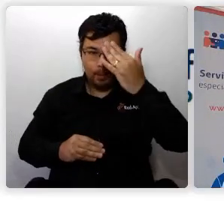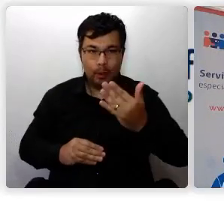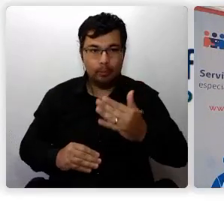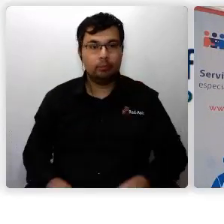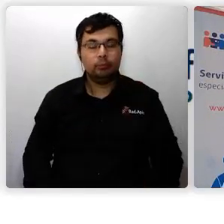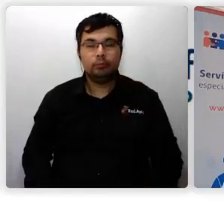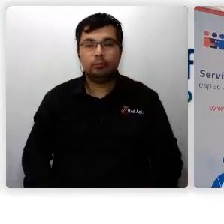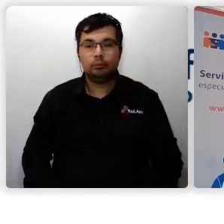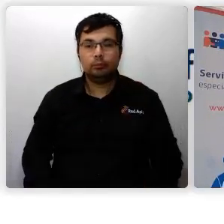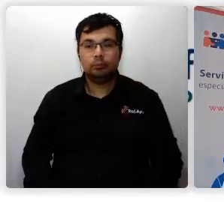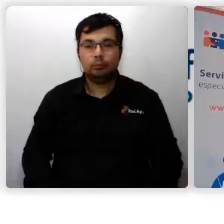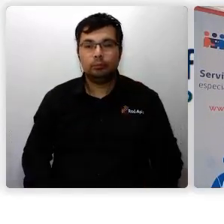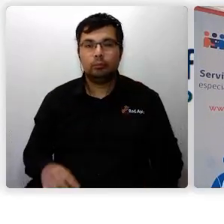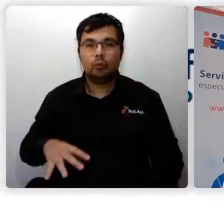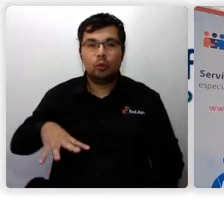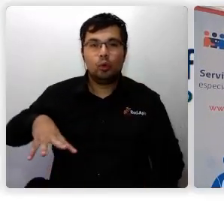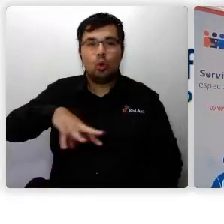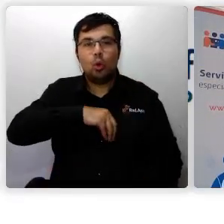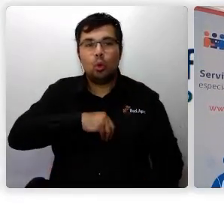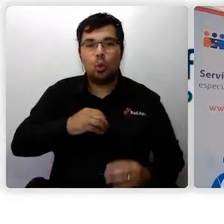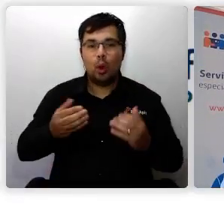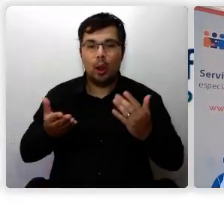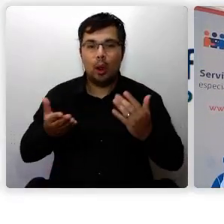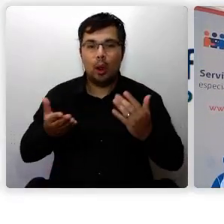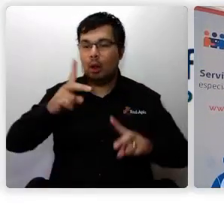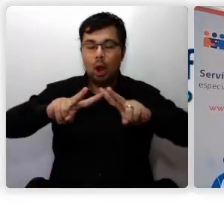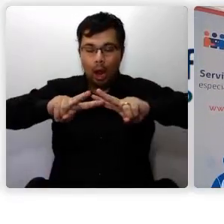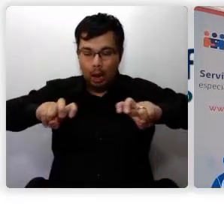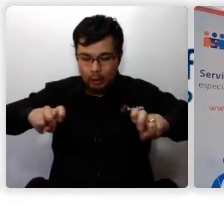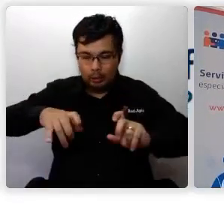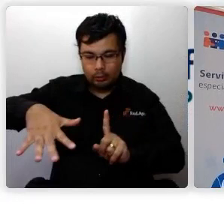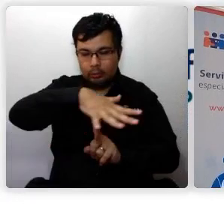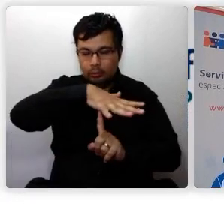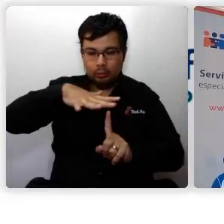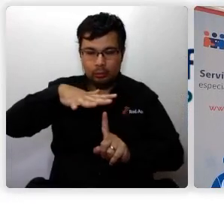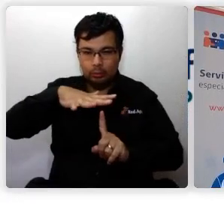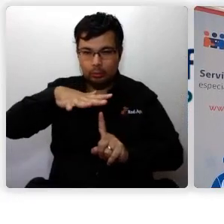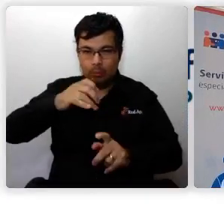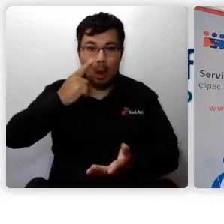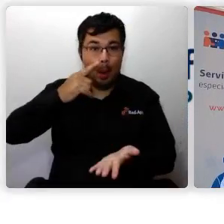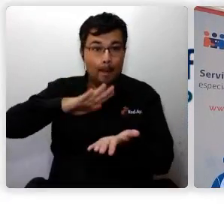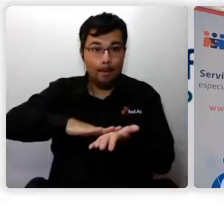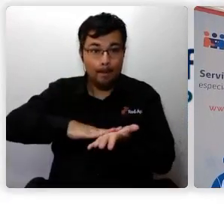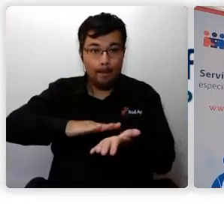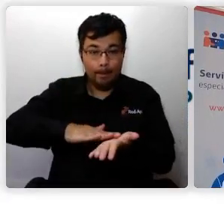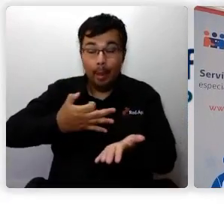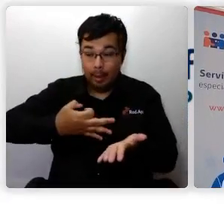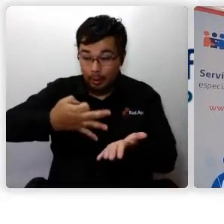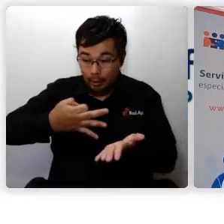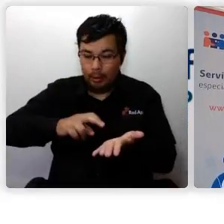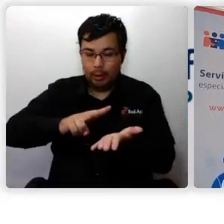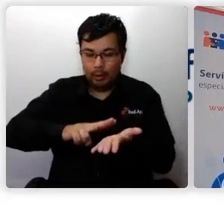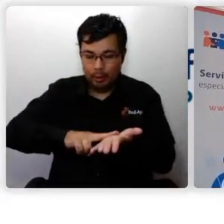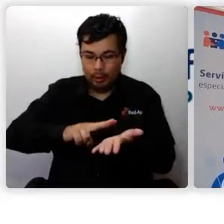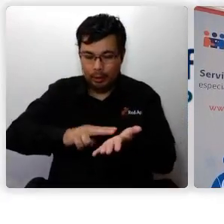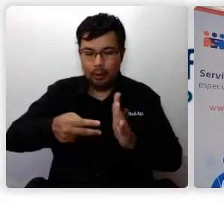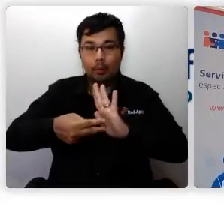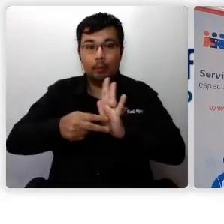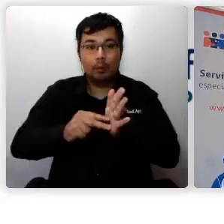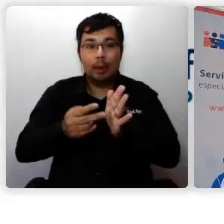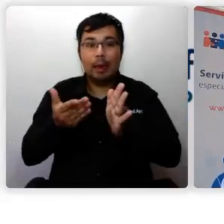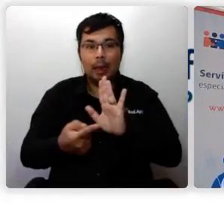Nosotros aquí primero analizamos el caso, revisamos que efectivamente hay un problema y ahí presentamos el caso ante impuesto